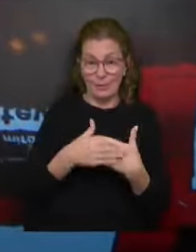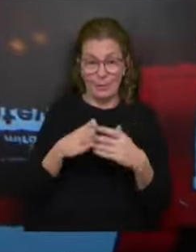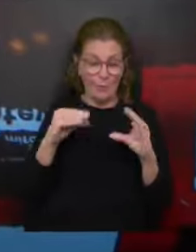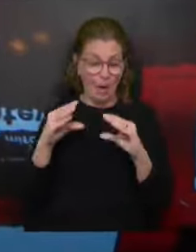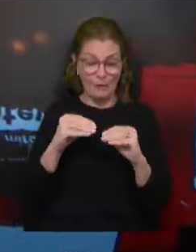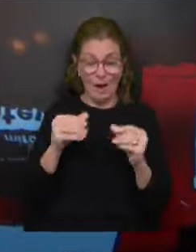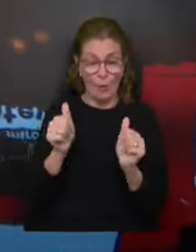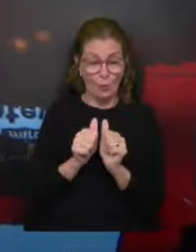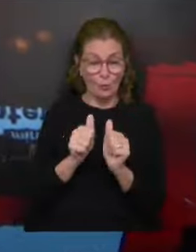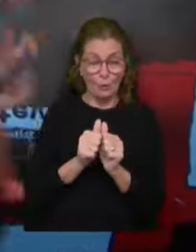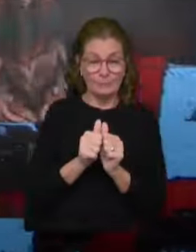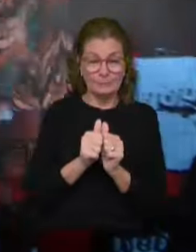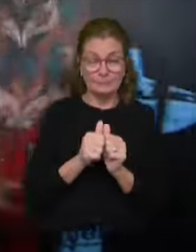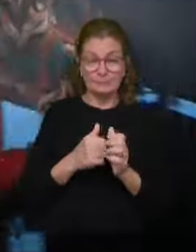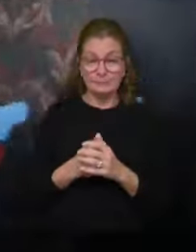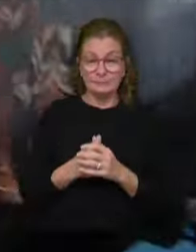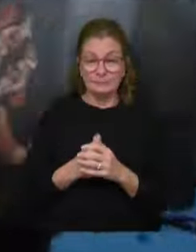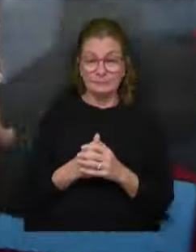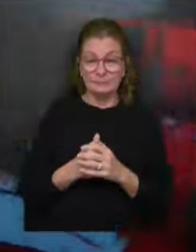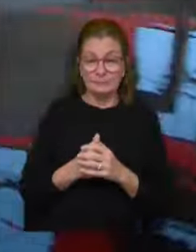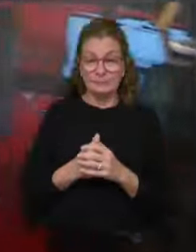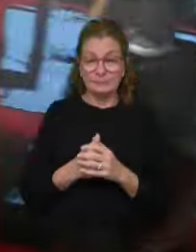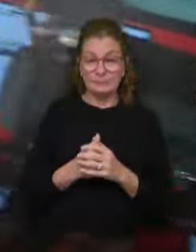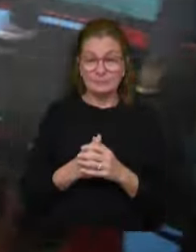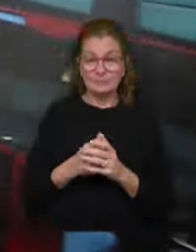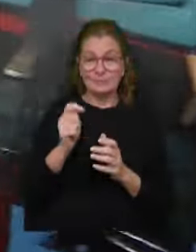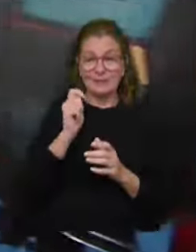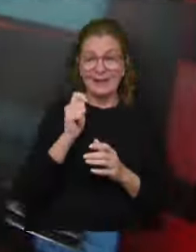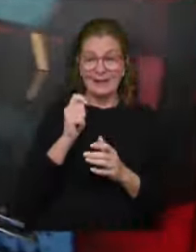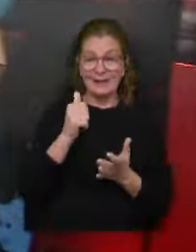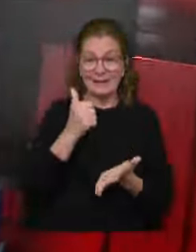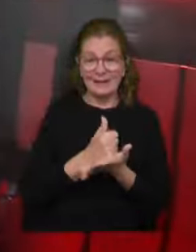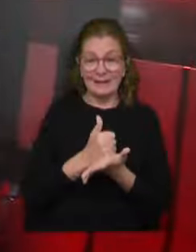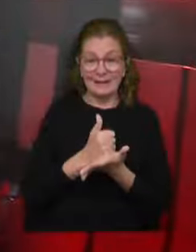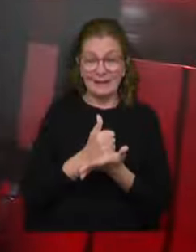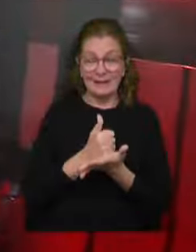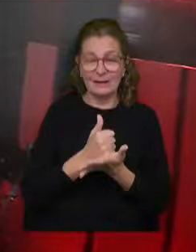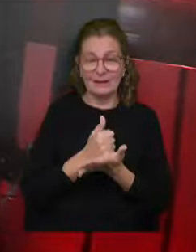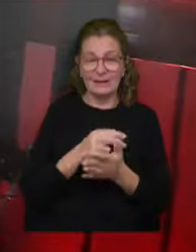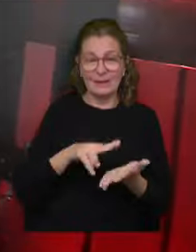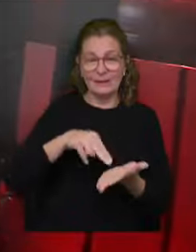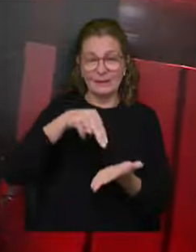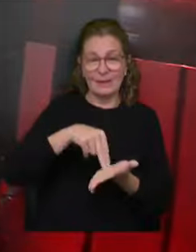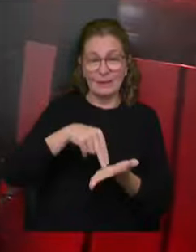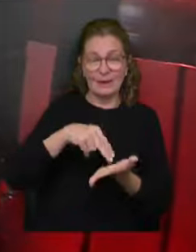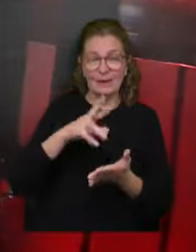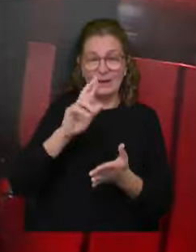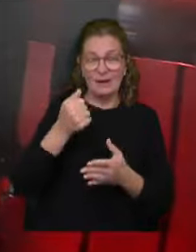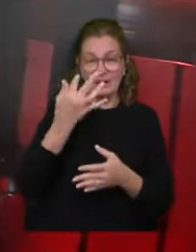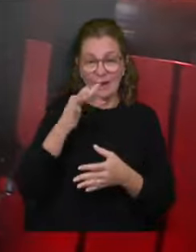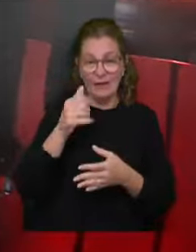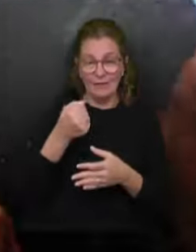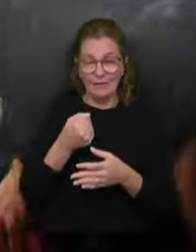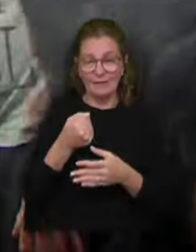arrancar con ellos. Bueno, vamos para acá. Pero qué maravilla, acá ¿A con quiénes el tenemos? Mandril. Pará. ¡Ay, se para, el director! Rafa Vivelo. Director